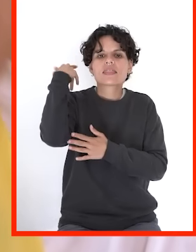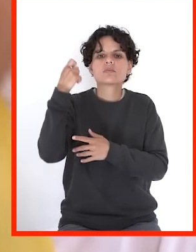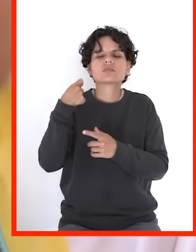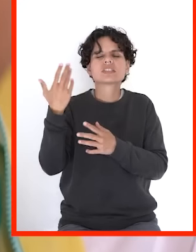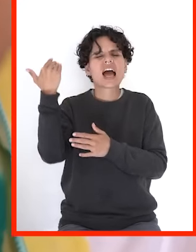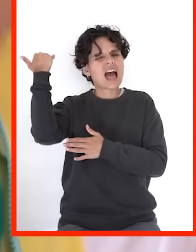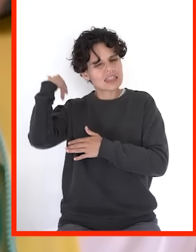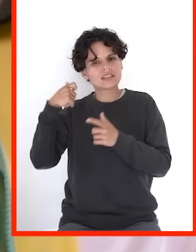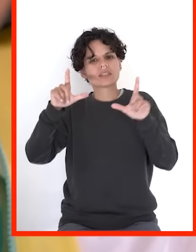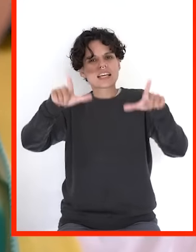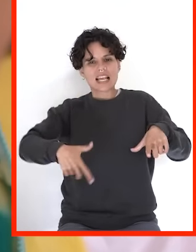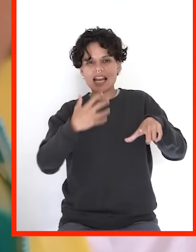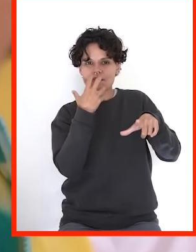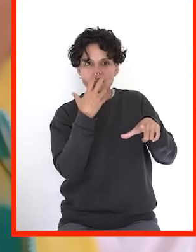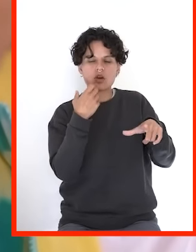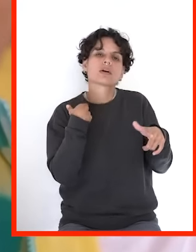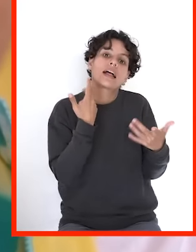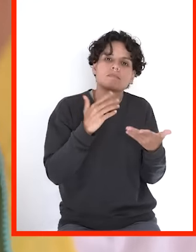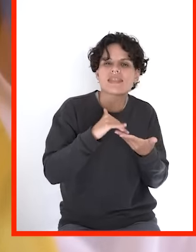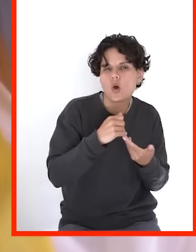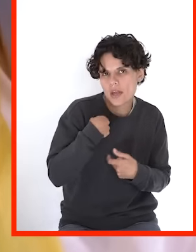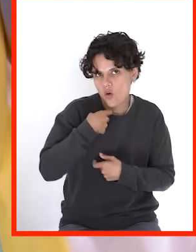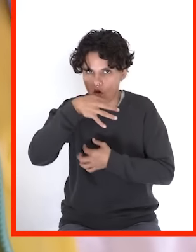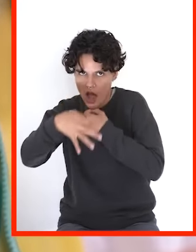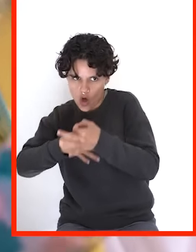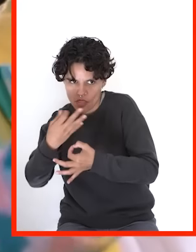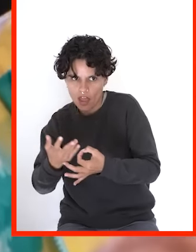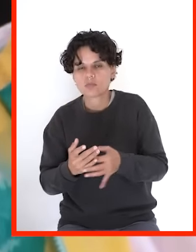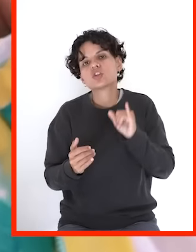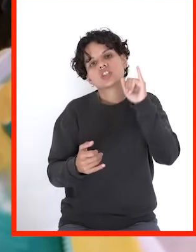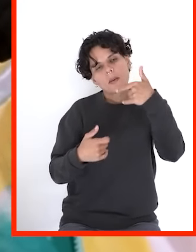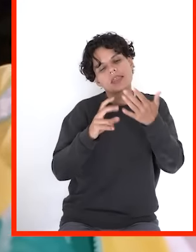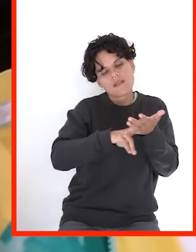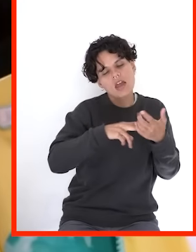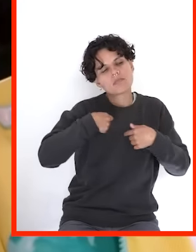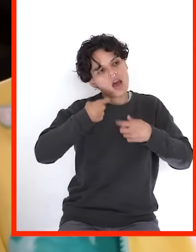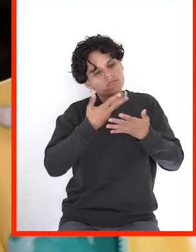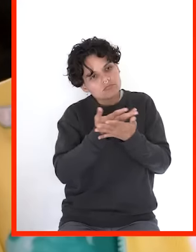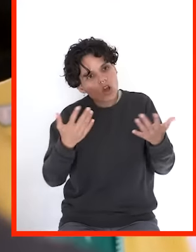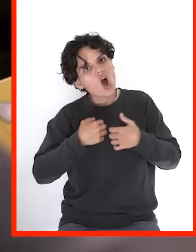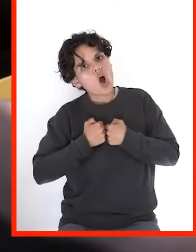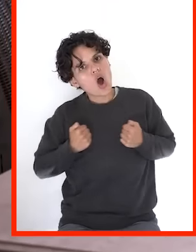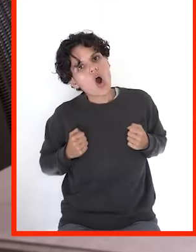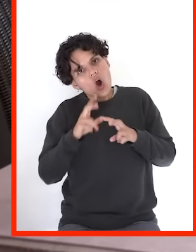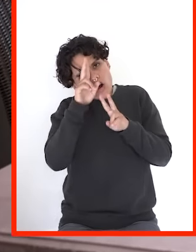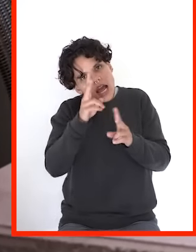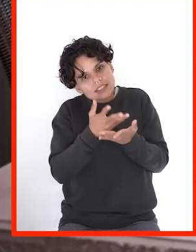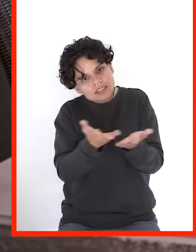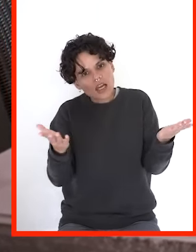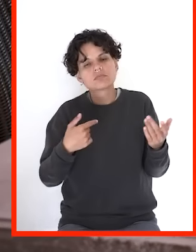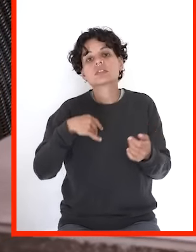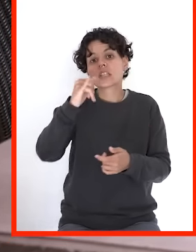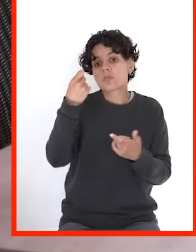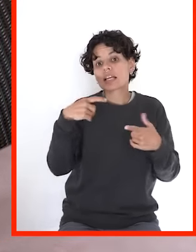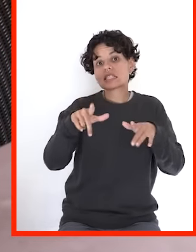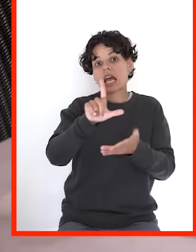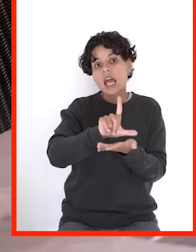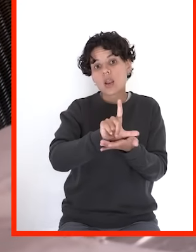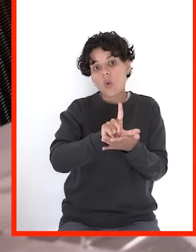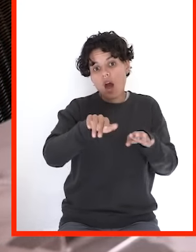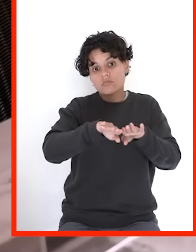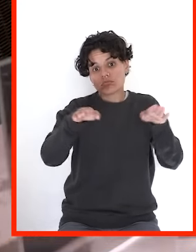estudio. Y estábamos, disculpa que lo cuente. Ah, sí, pues sí, es para sincerarse. Aquí venimos a sincerarnos. Sí, aquí vinimos. Sí. Este lugar es único, después no